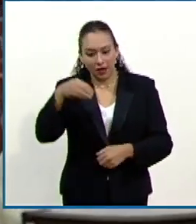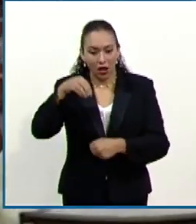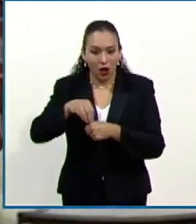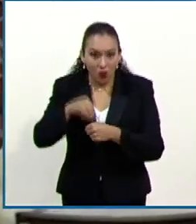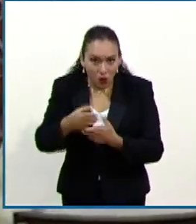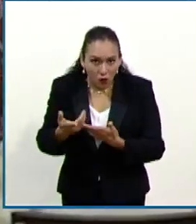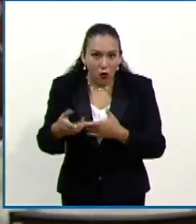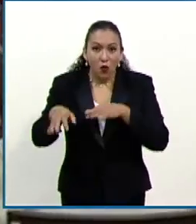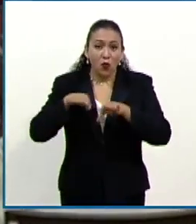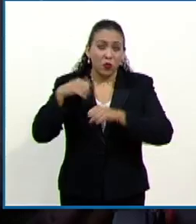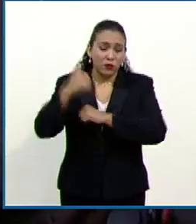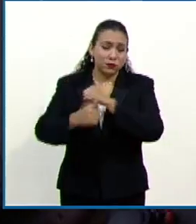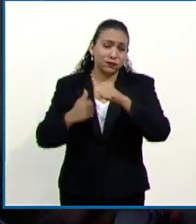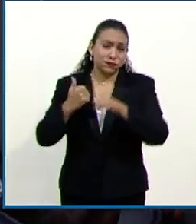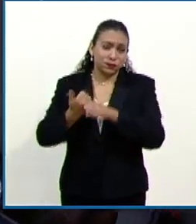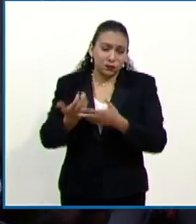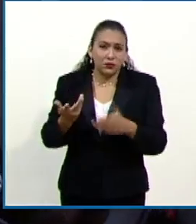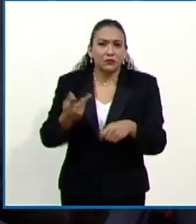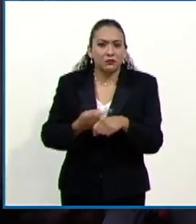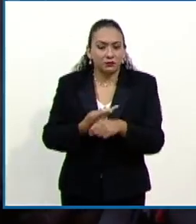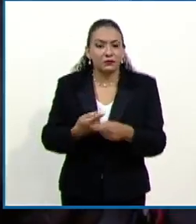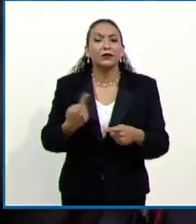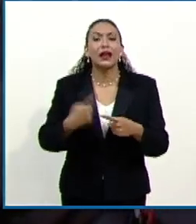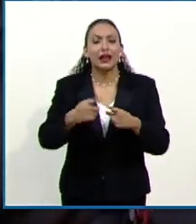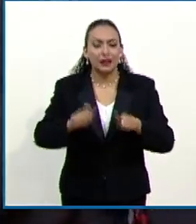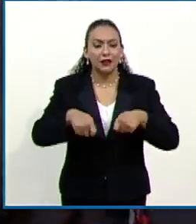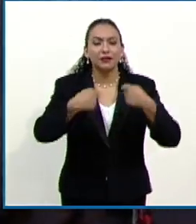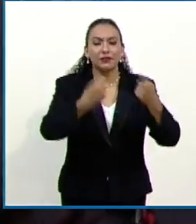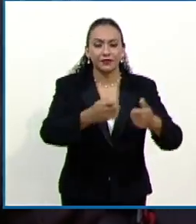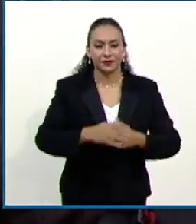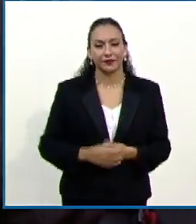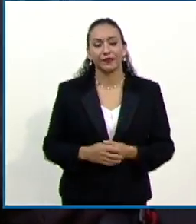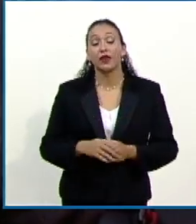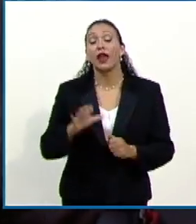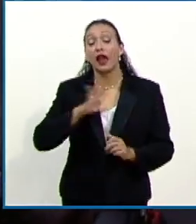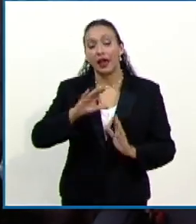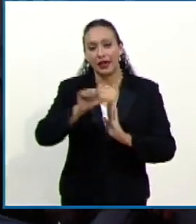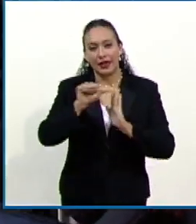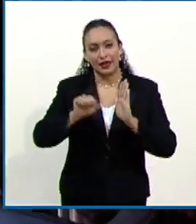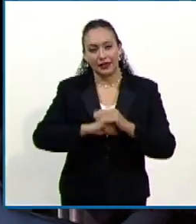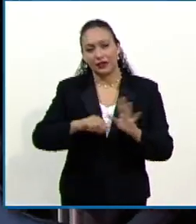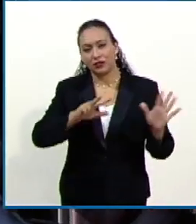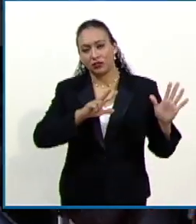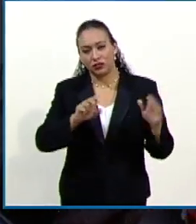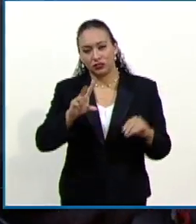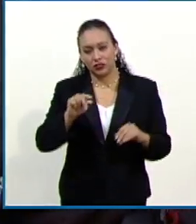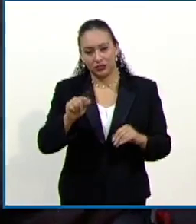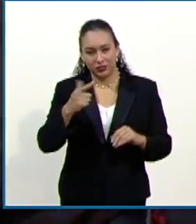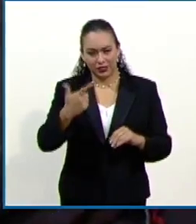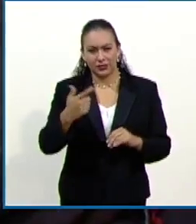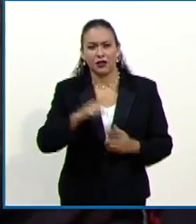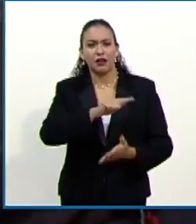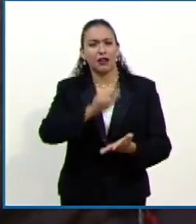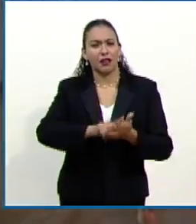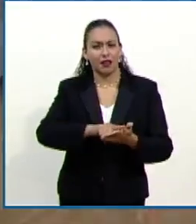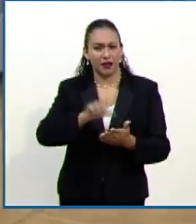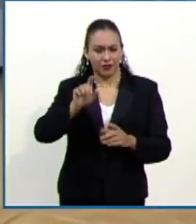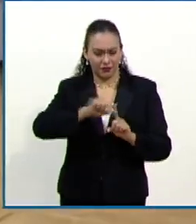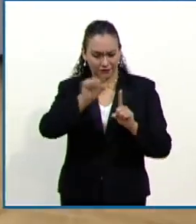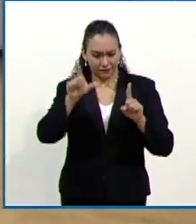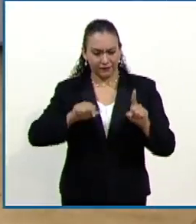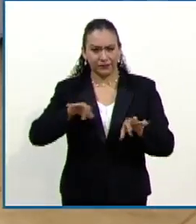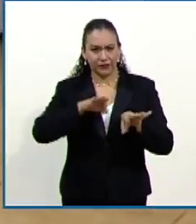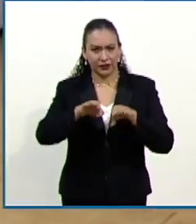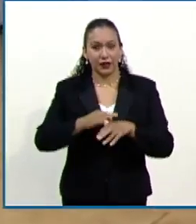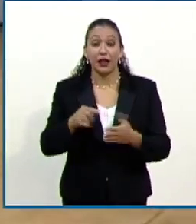Retiro. Explicó que el artículo 685 ter, fracción segunda de la Ley Federal del Trabajo, que exceptúa de